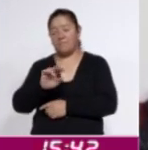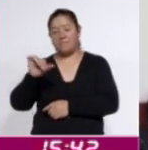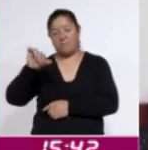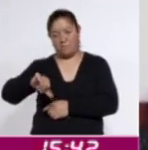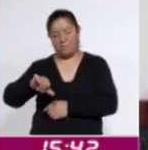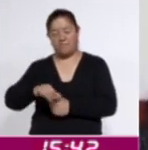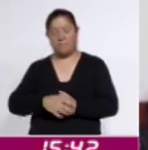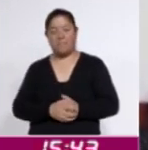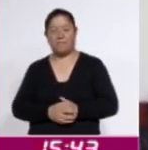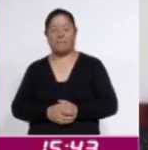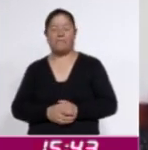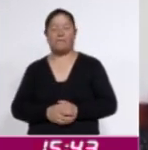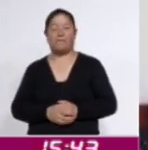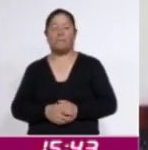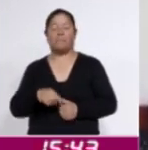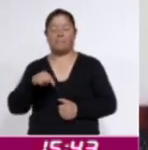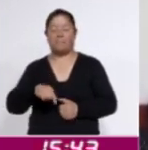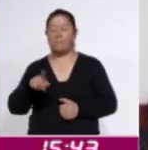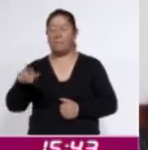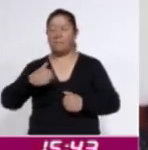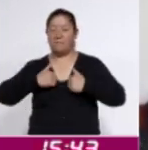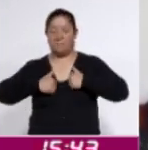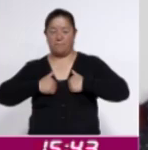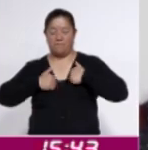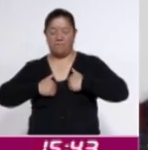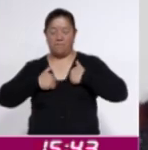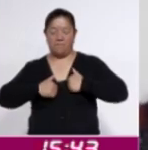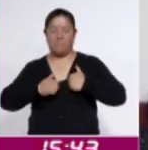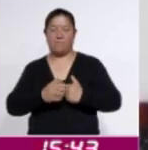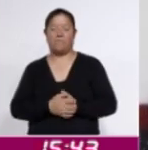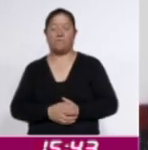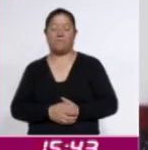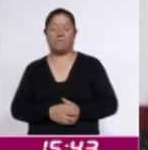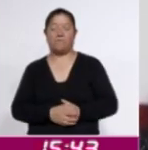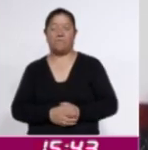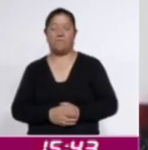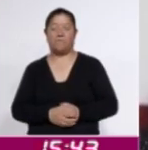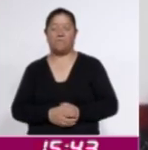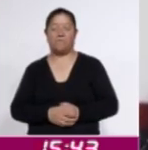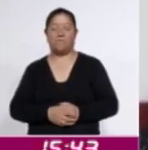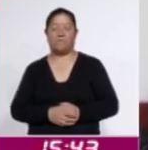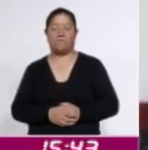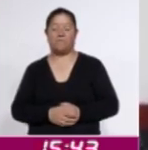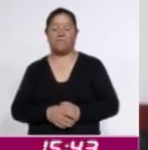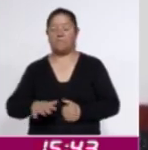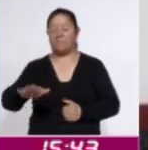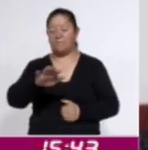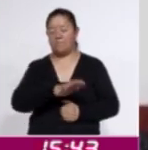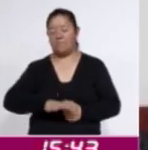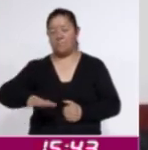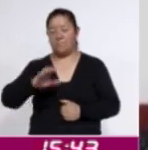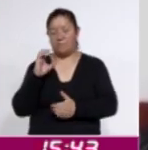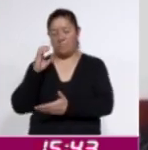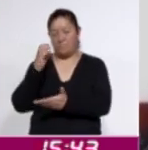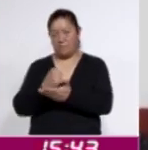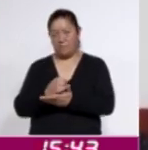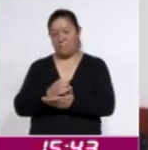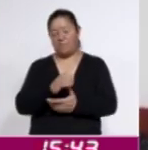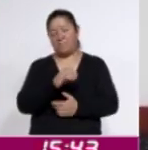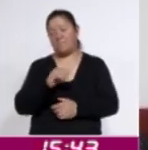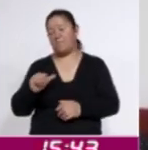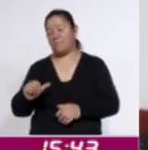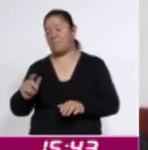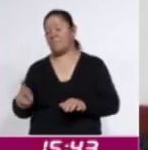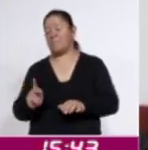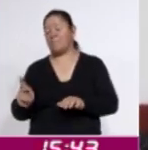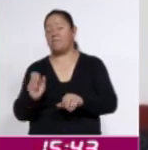el día viernes de aquí de la zona de Santa Ana, Chautempan, que son la zona de Contla, Majac, Santa Cruz, y